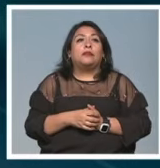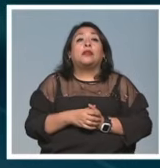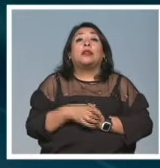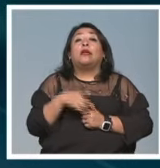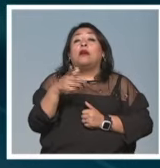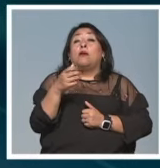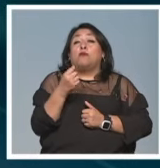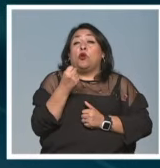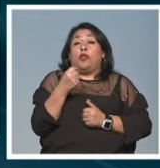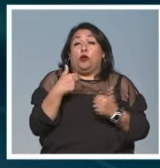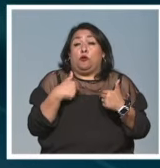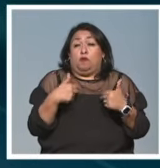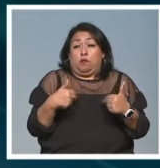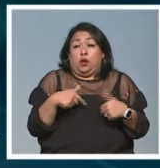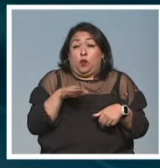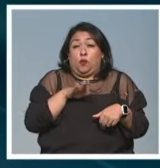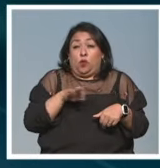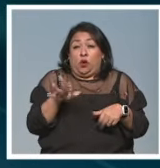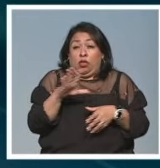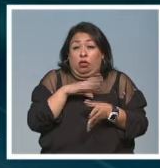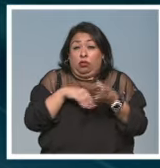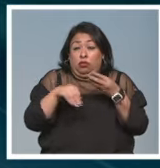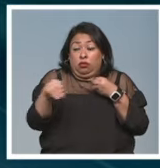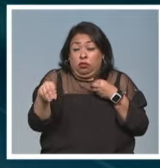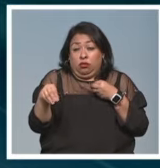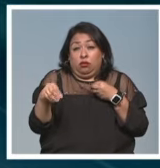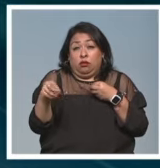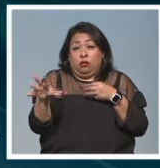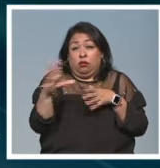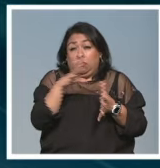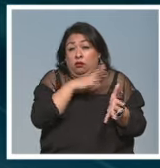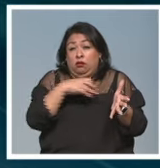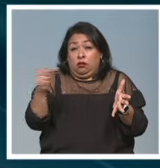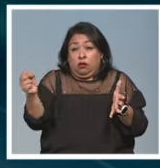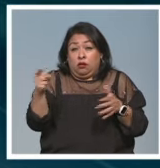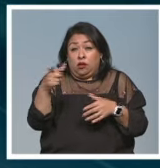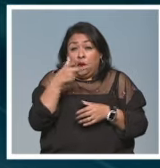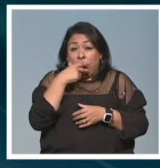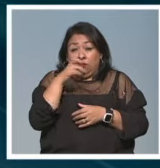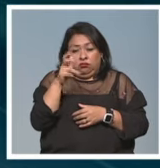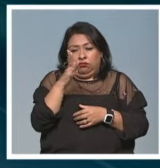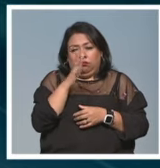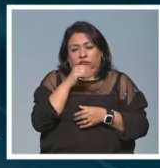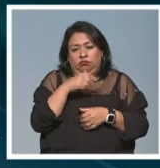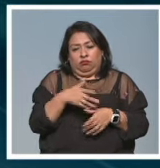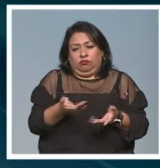No hay poder humano que pueda retribuir lo que le arrebataron a César Fierro.